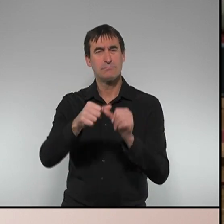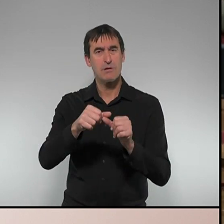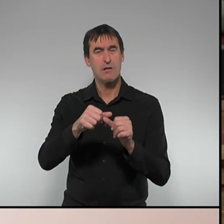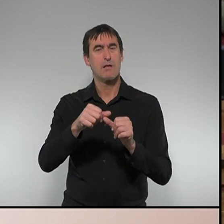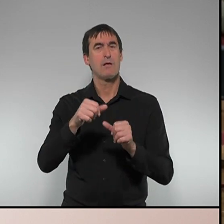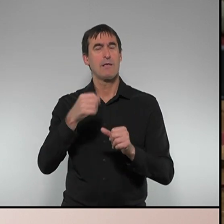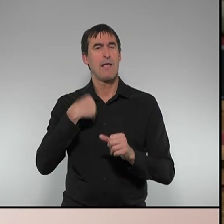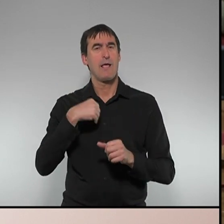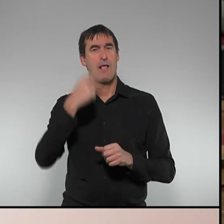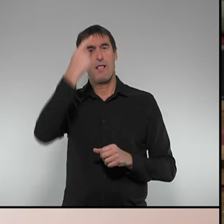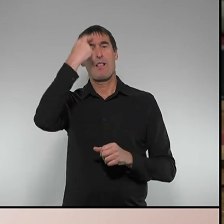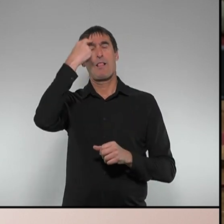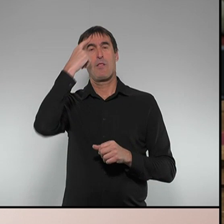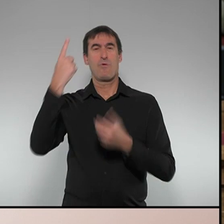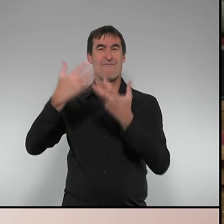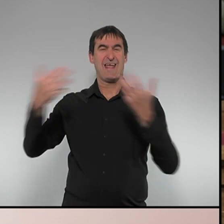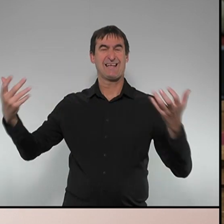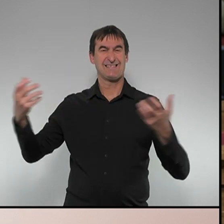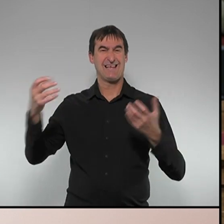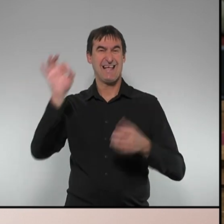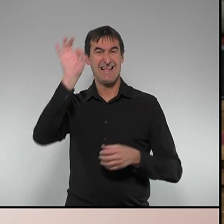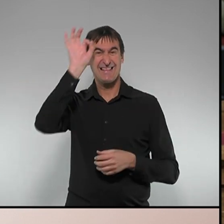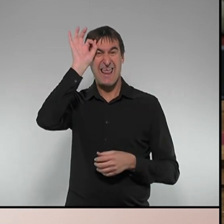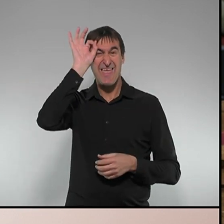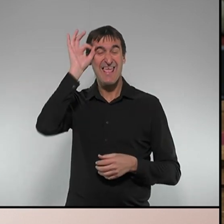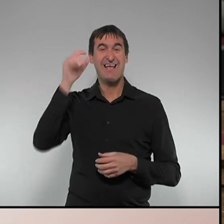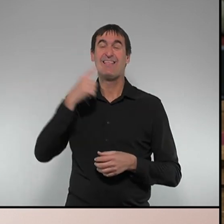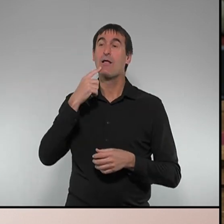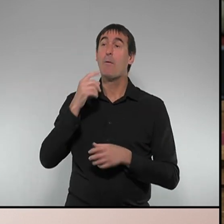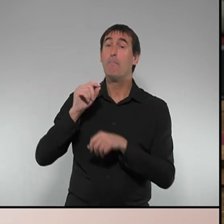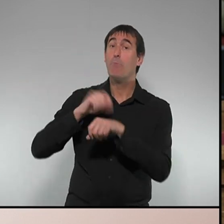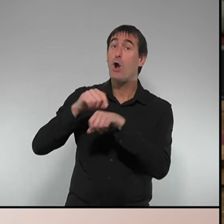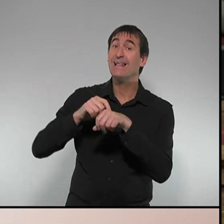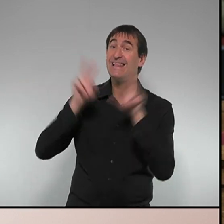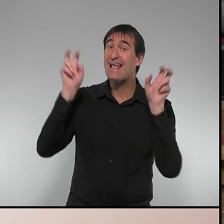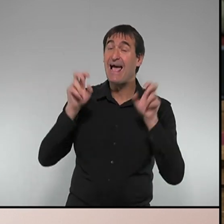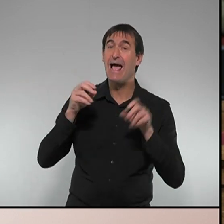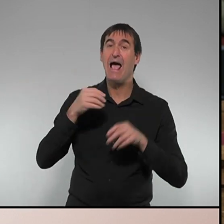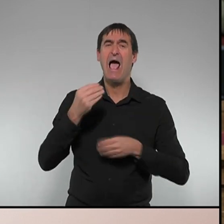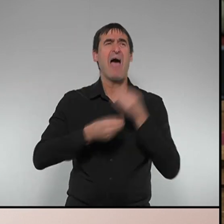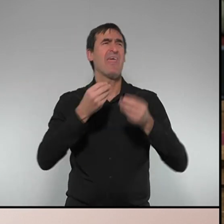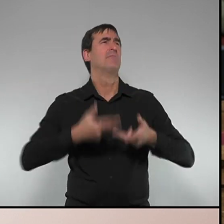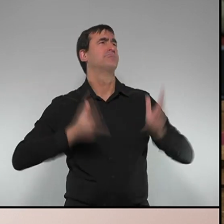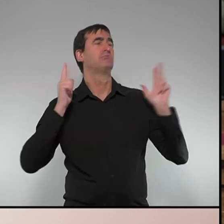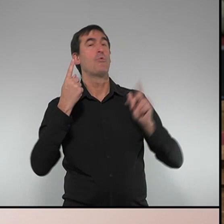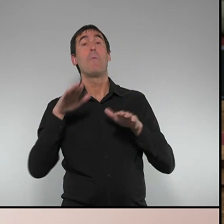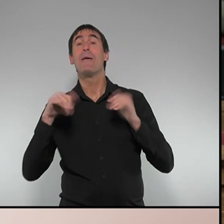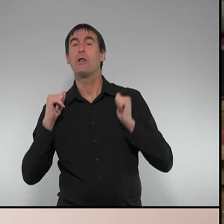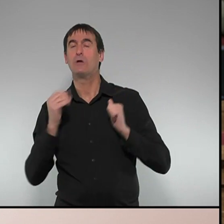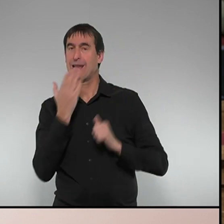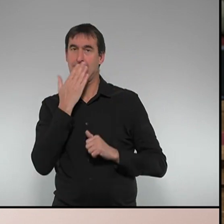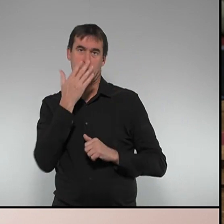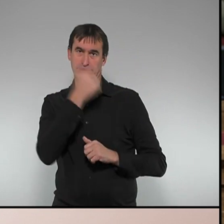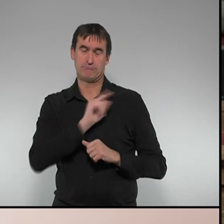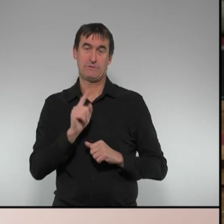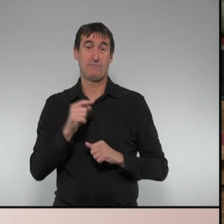la gran frase de Tarra de ellas, según la cual en política se puede hacer todo menos el ridículo. Yo mismo le he recordado aquí alguna vez